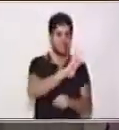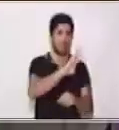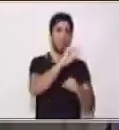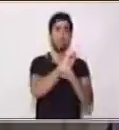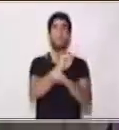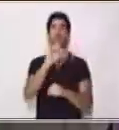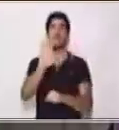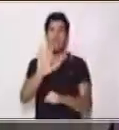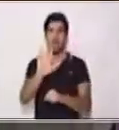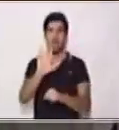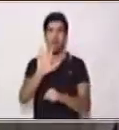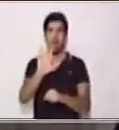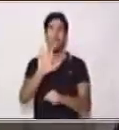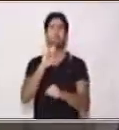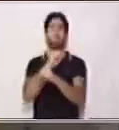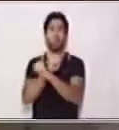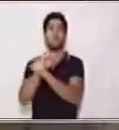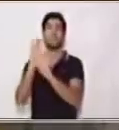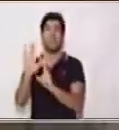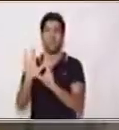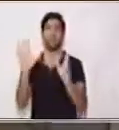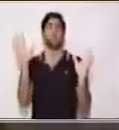90 centímetros